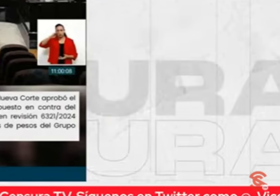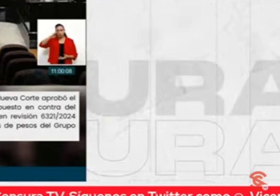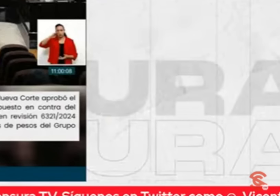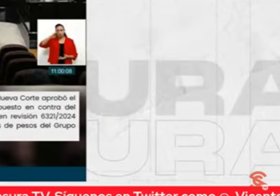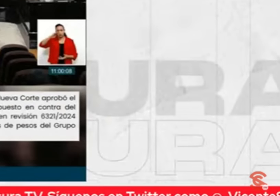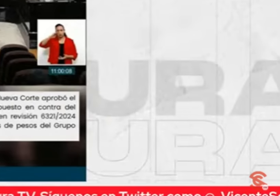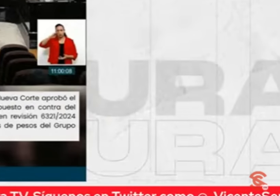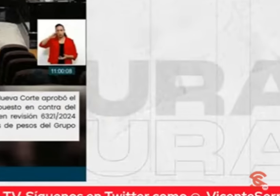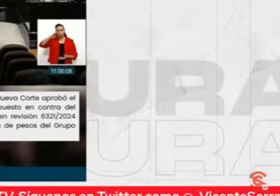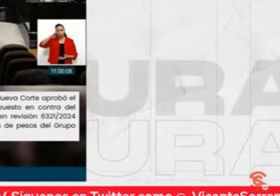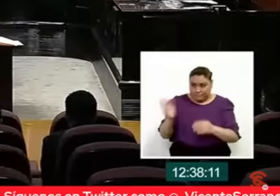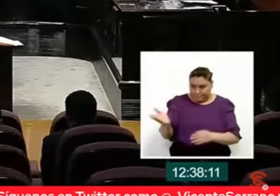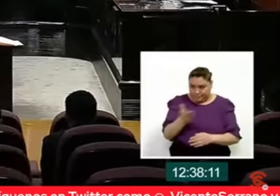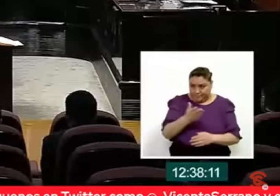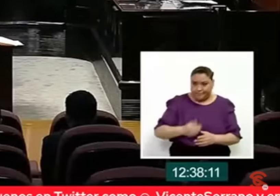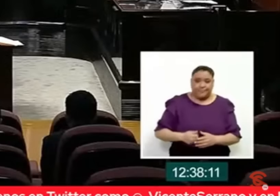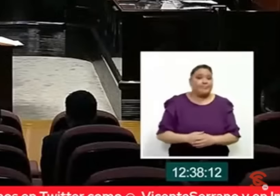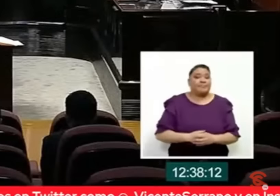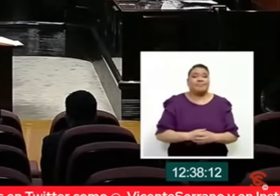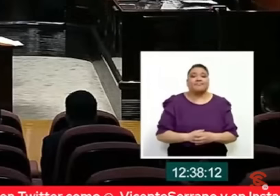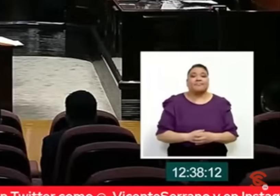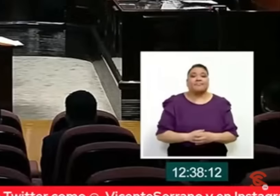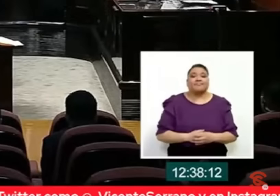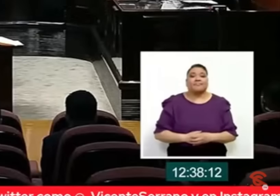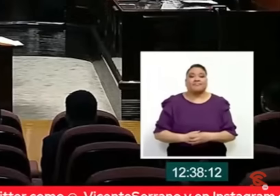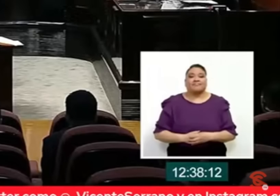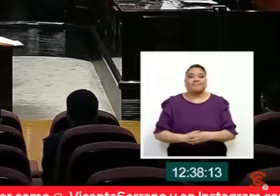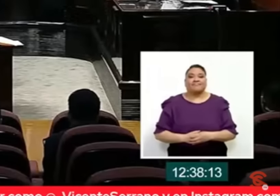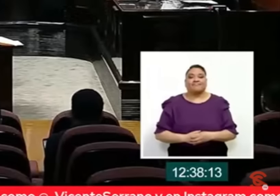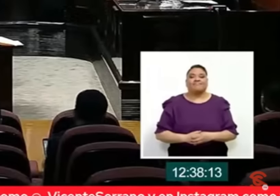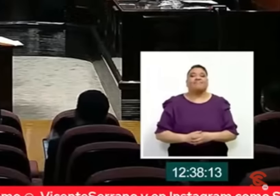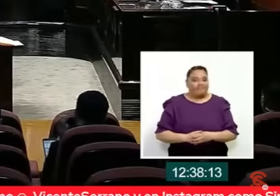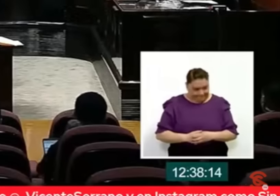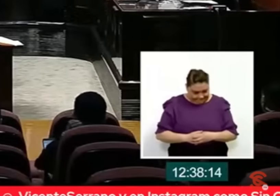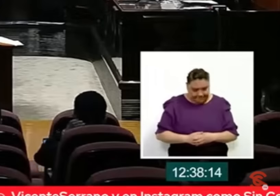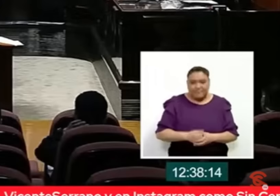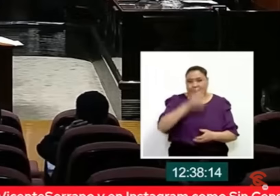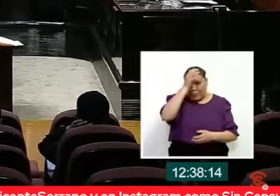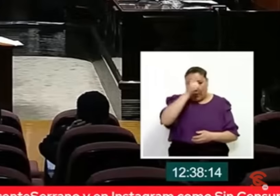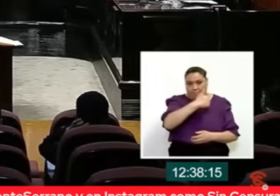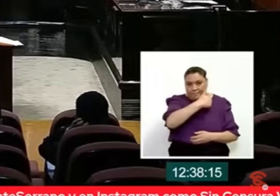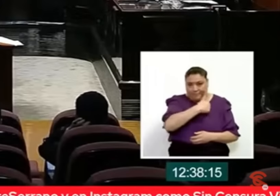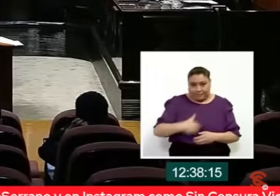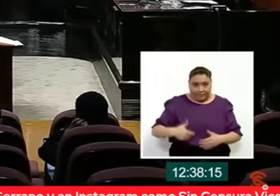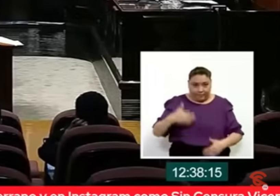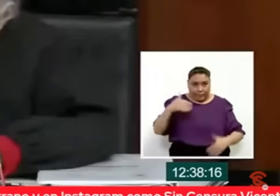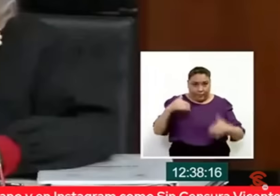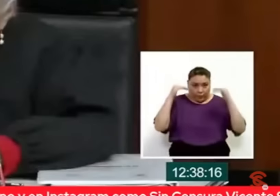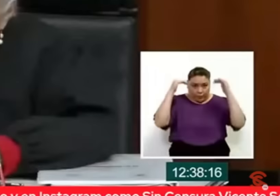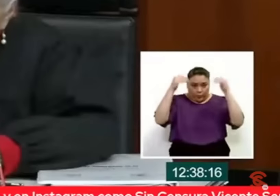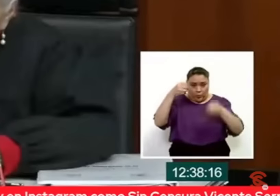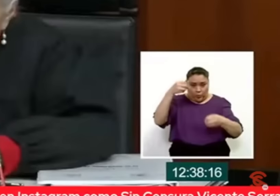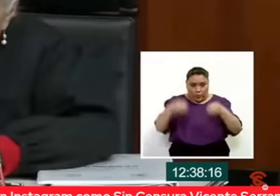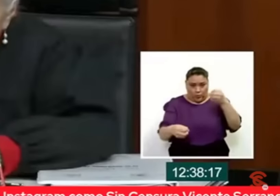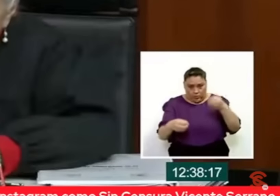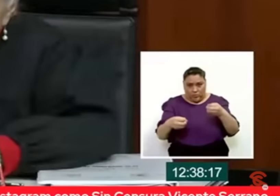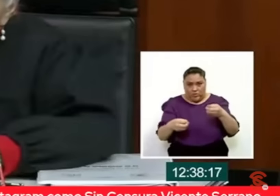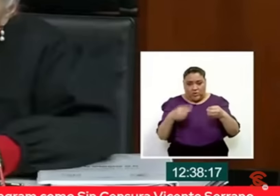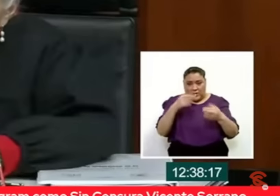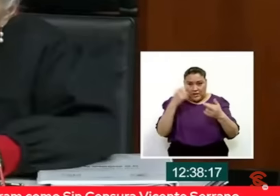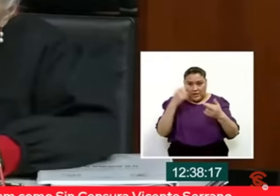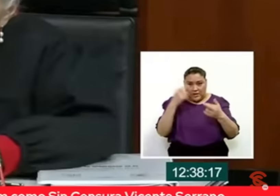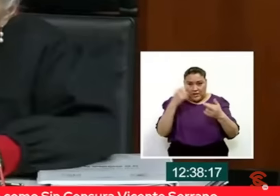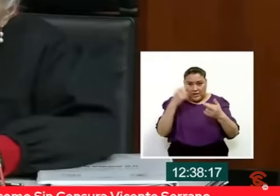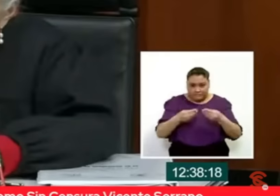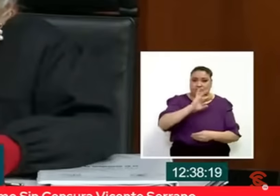nueva interpretación constitucional sobre la equidad fiscal, sobre los adeudos, sobre el papel que tiene el SAT.